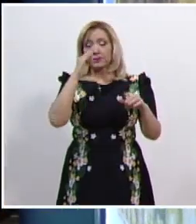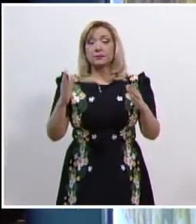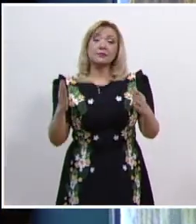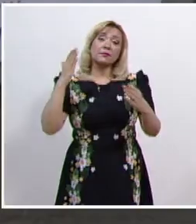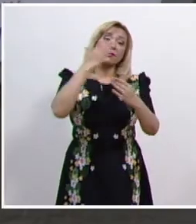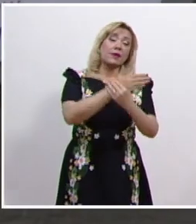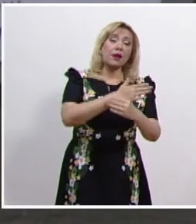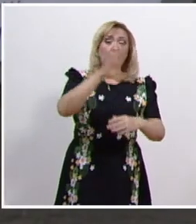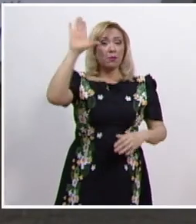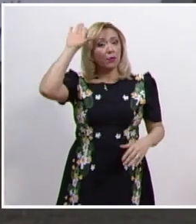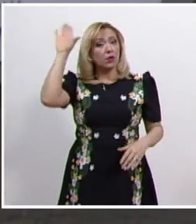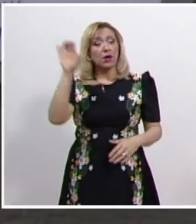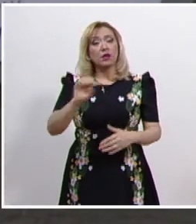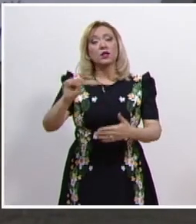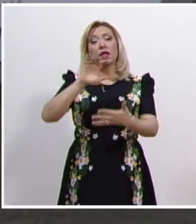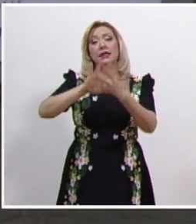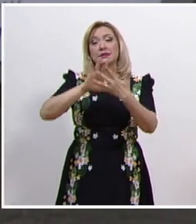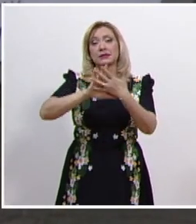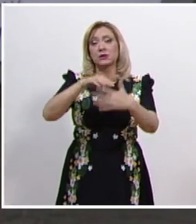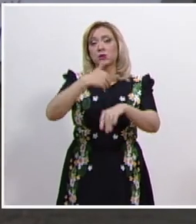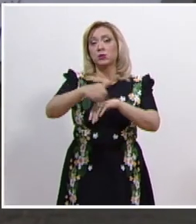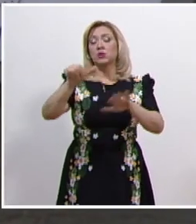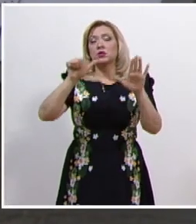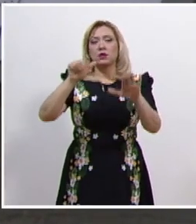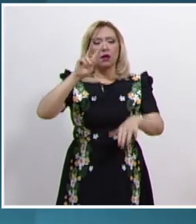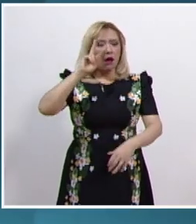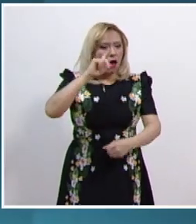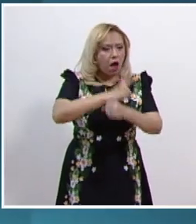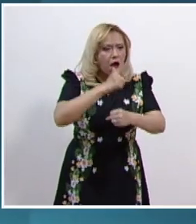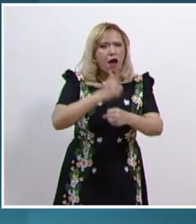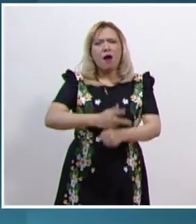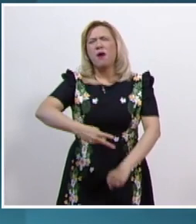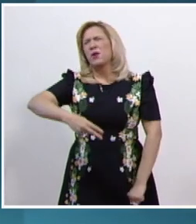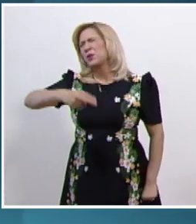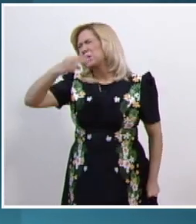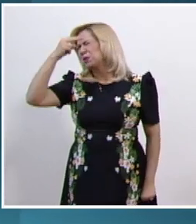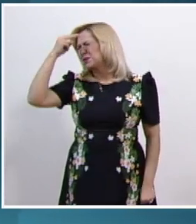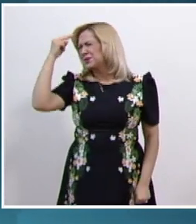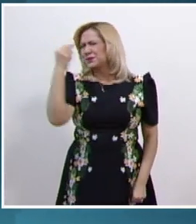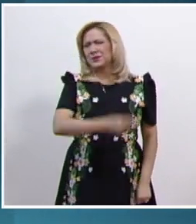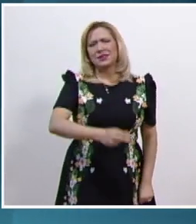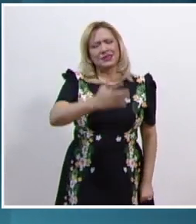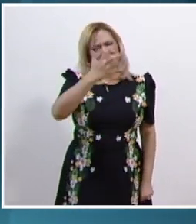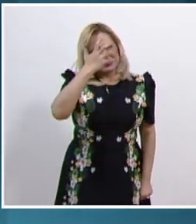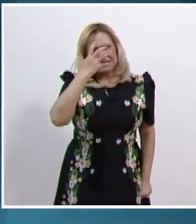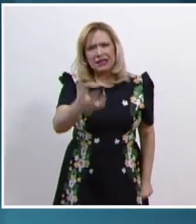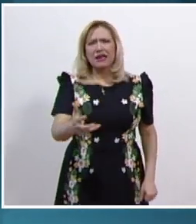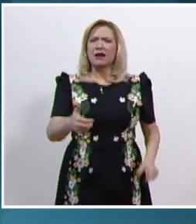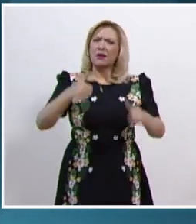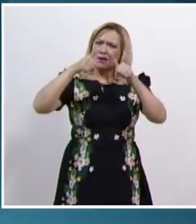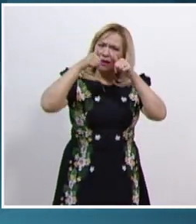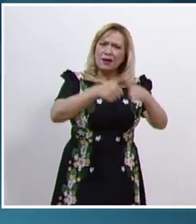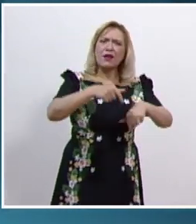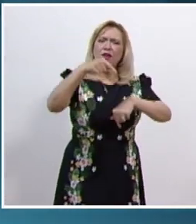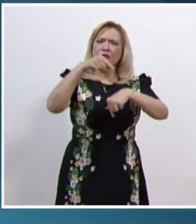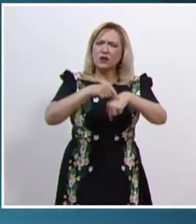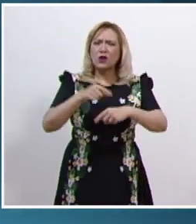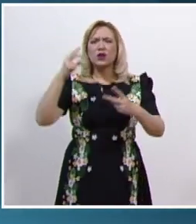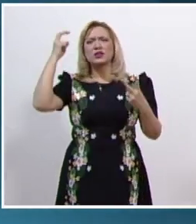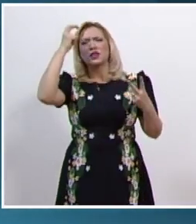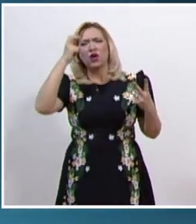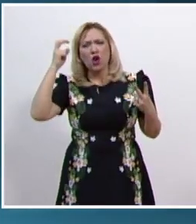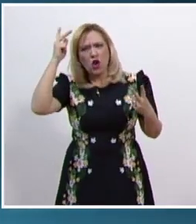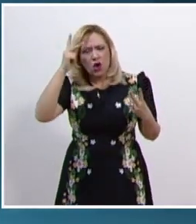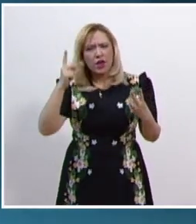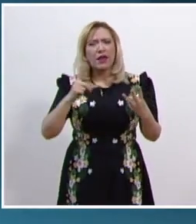en Morelos, en la que pudo constatar la urgencia de implementar de manera integral y seria la atención médica, psicológica y